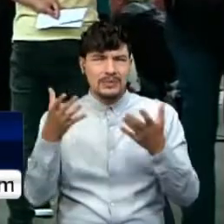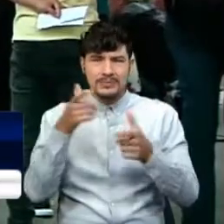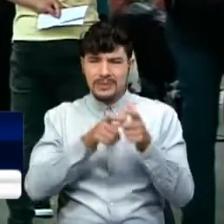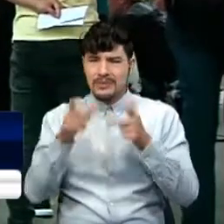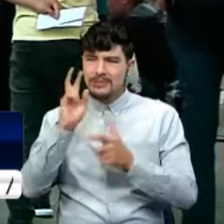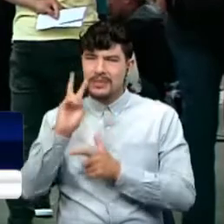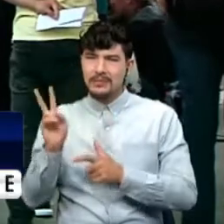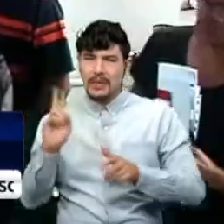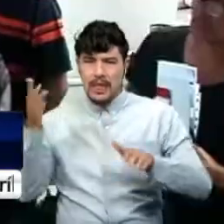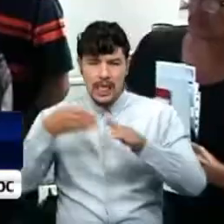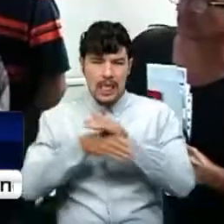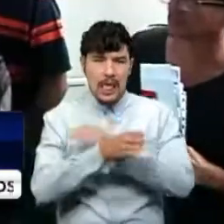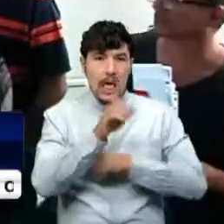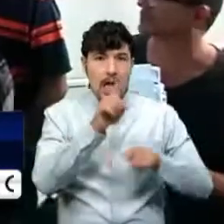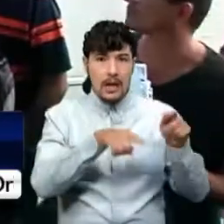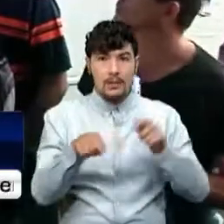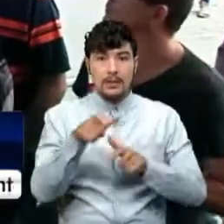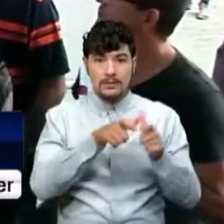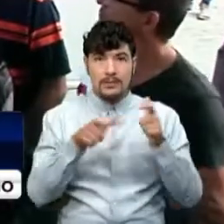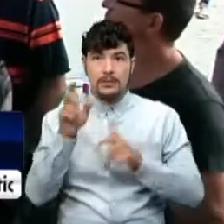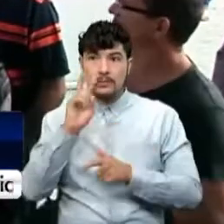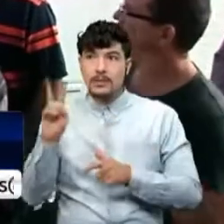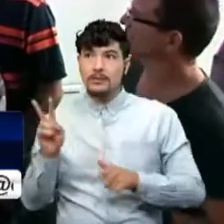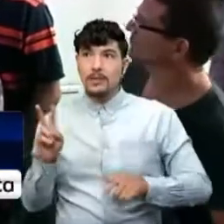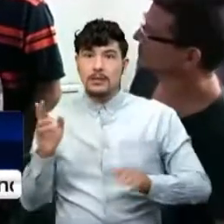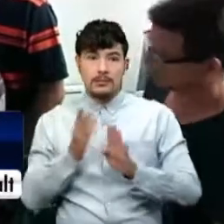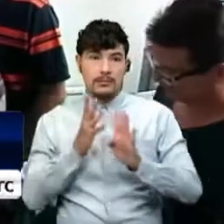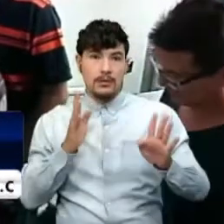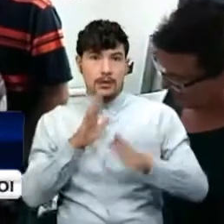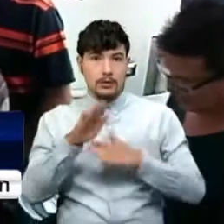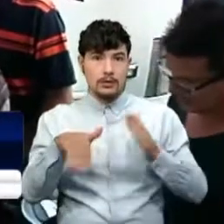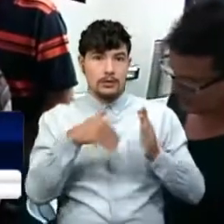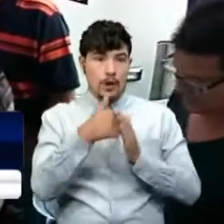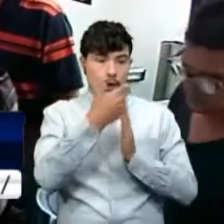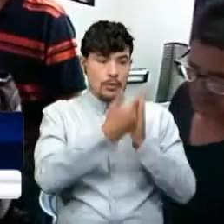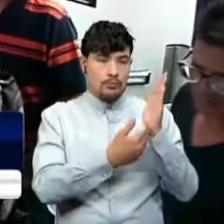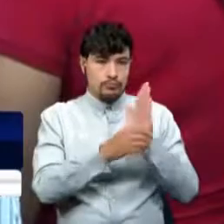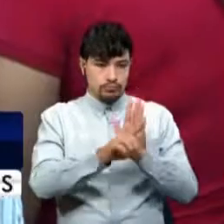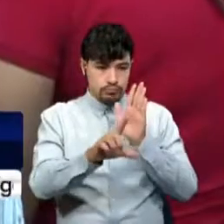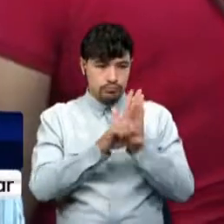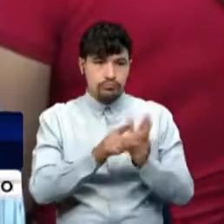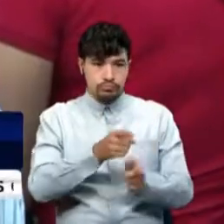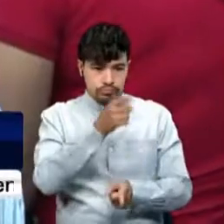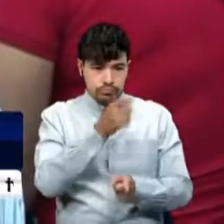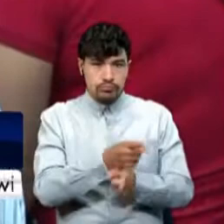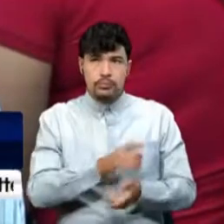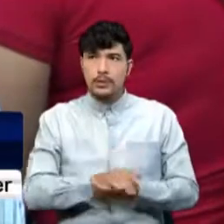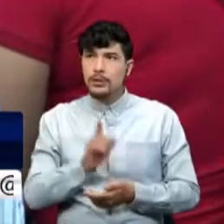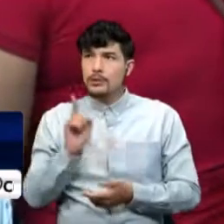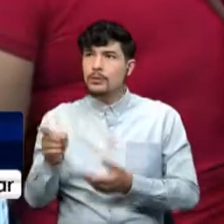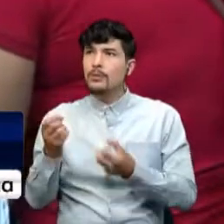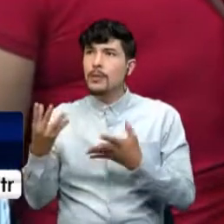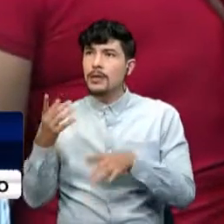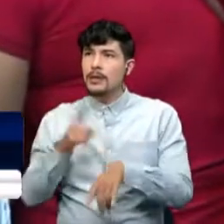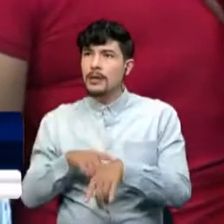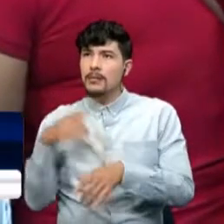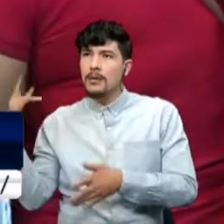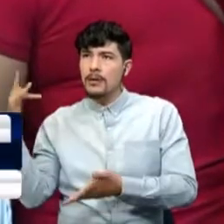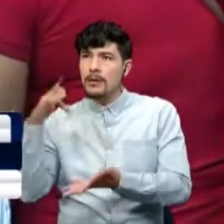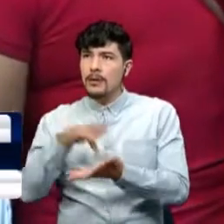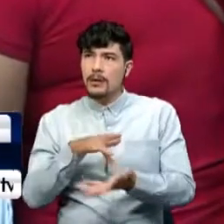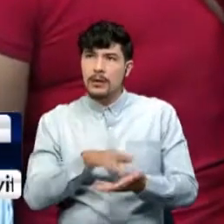venezolanos. Hay quienes también proceden del vecino país con todos sus documentos en regla. ¿Hace cuánto llegó?